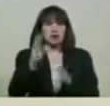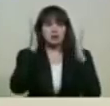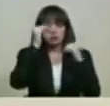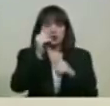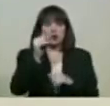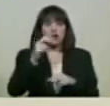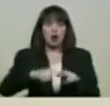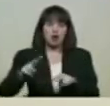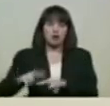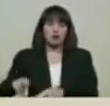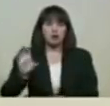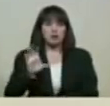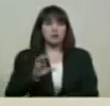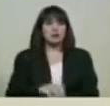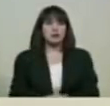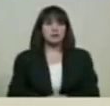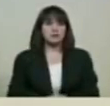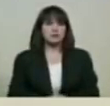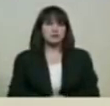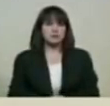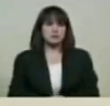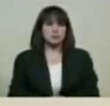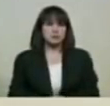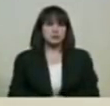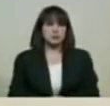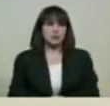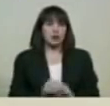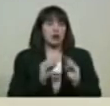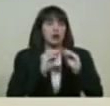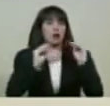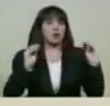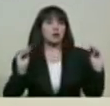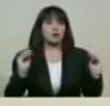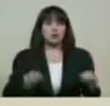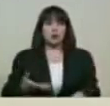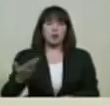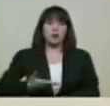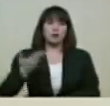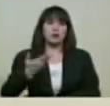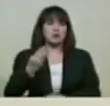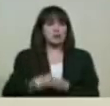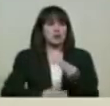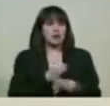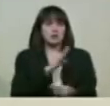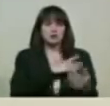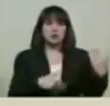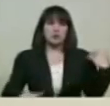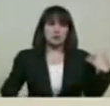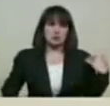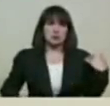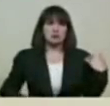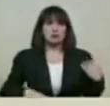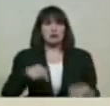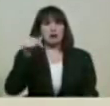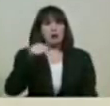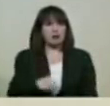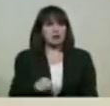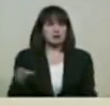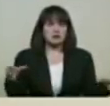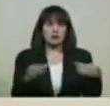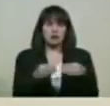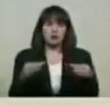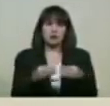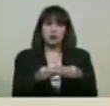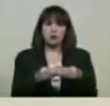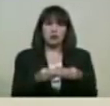niños de nuestra patria. Bueno, anuncios muy importantes que realizó el Presidente de la República, quien se reunió